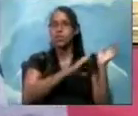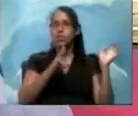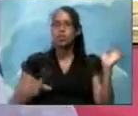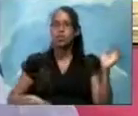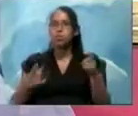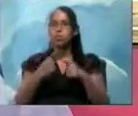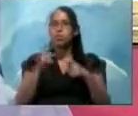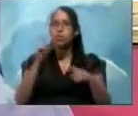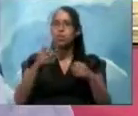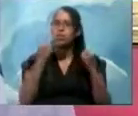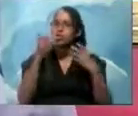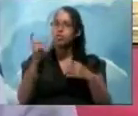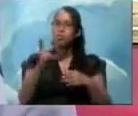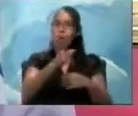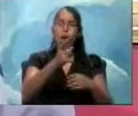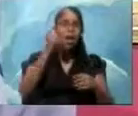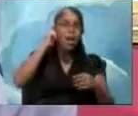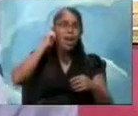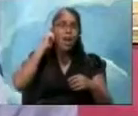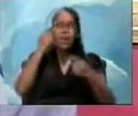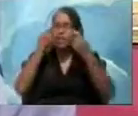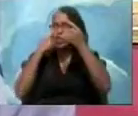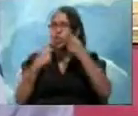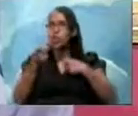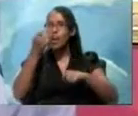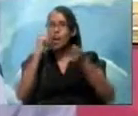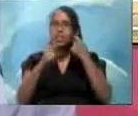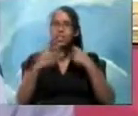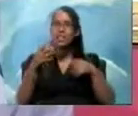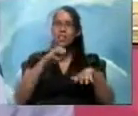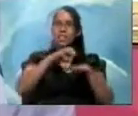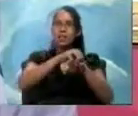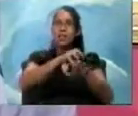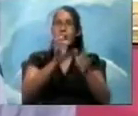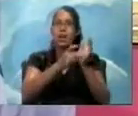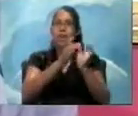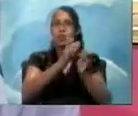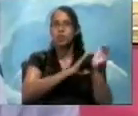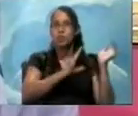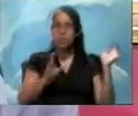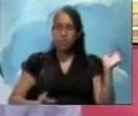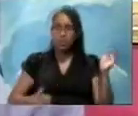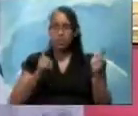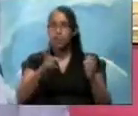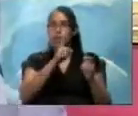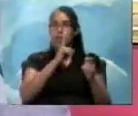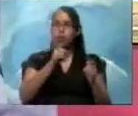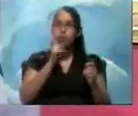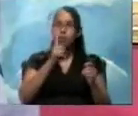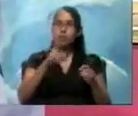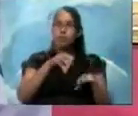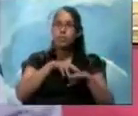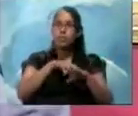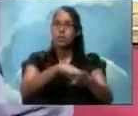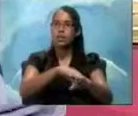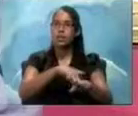había muchas mujeres llorando, aquellas mujeres que llevaban a Jesús en el nombre de Jesús,